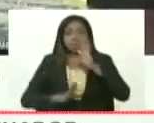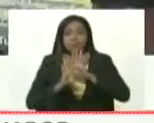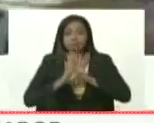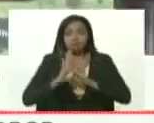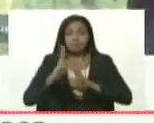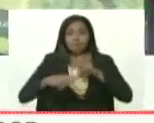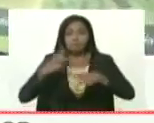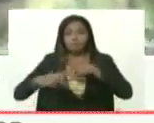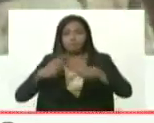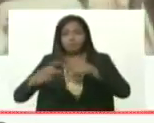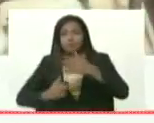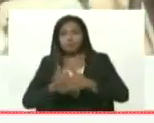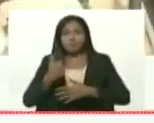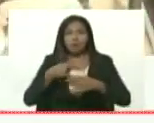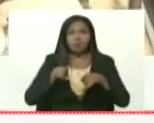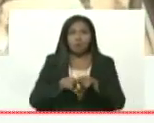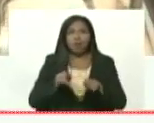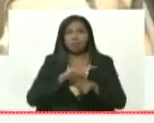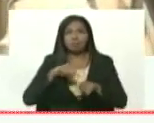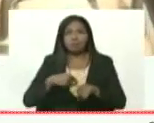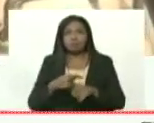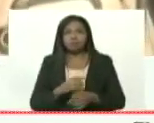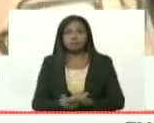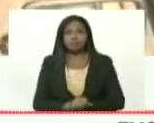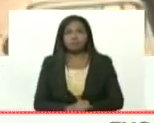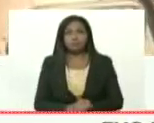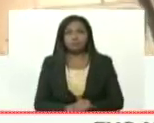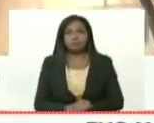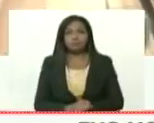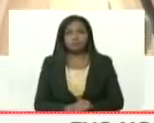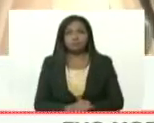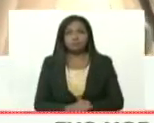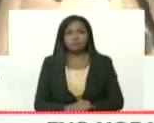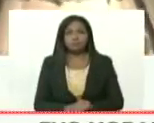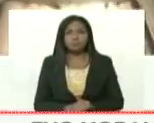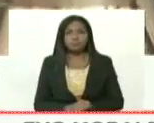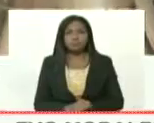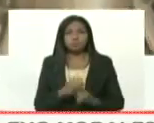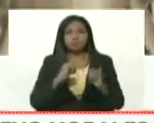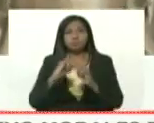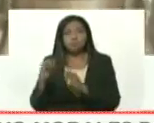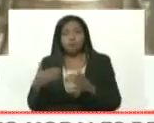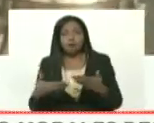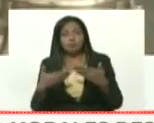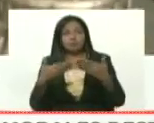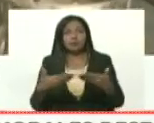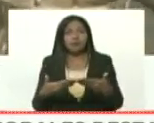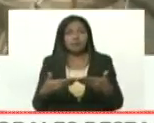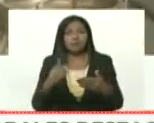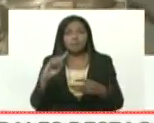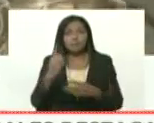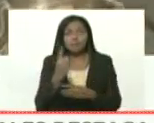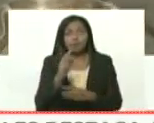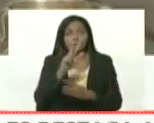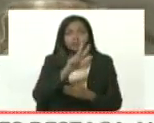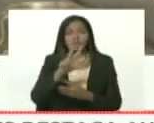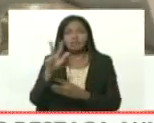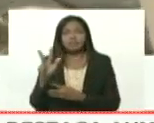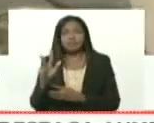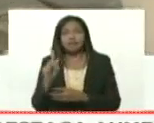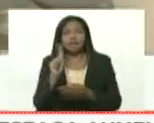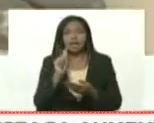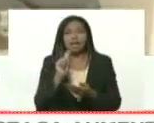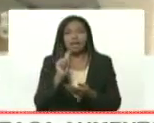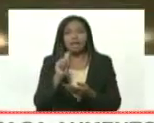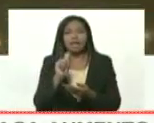para la piscicultura nacional. Señor presidente, ellos le van a hacer entrega de los primeros 33 gramos aislados